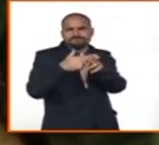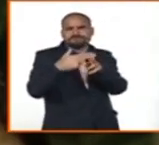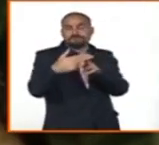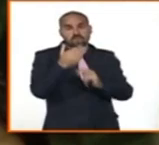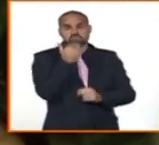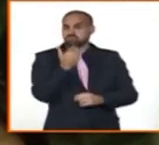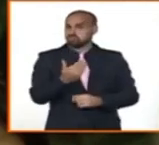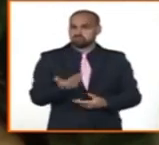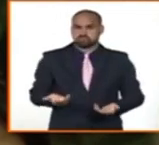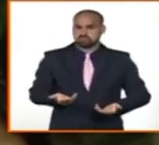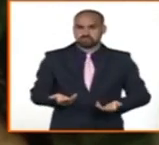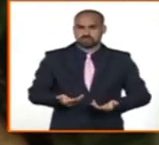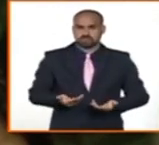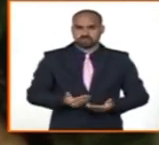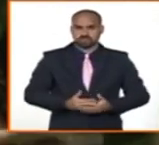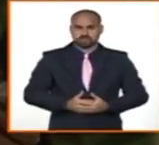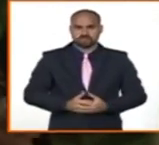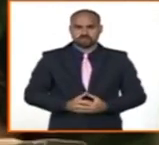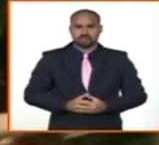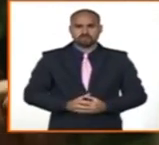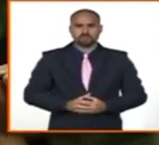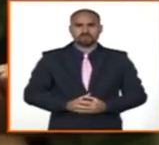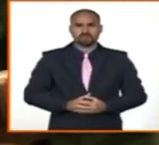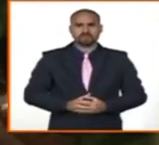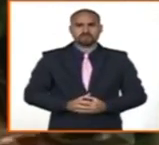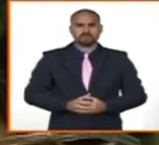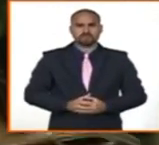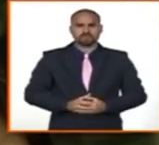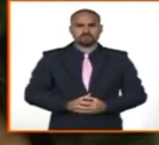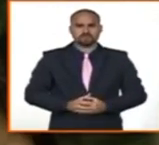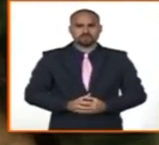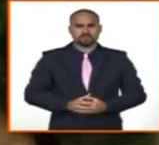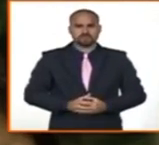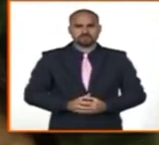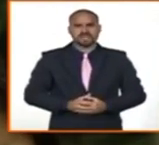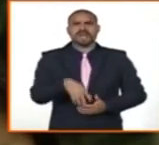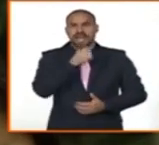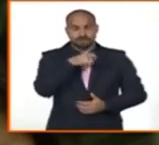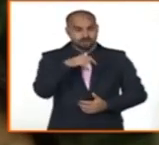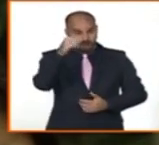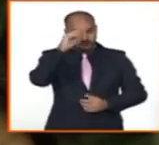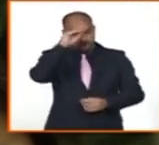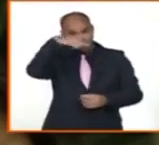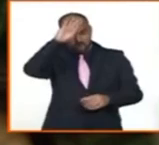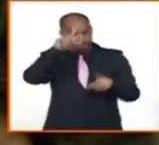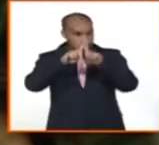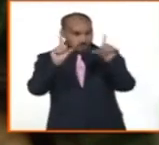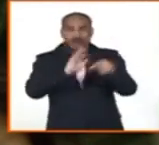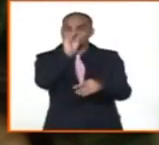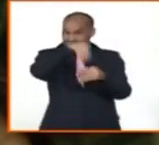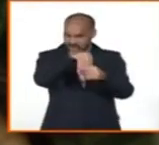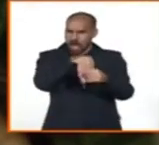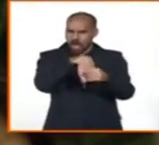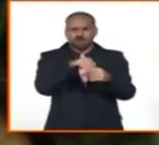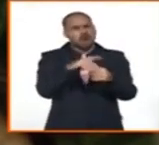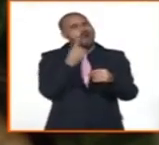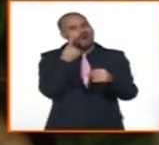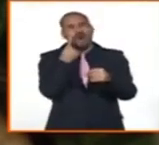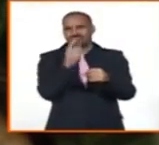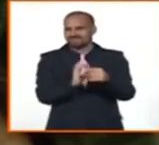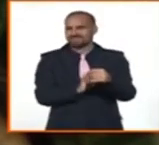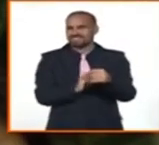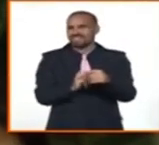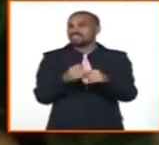que es conocido en el país, pero que fuera está reducido a algunos elementos muy fundamentales, muy